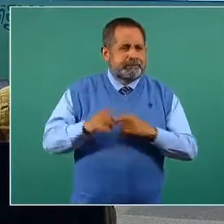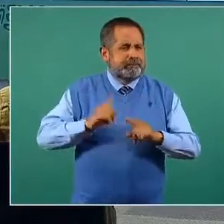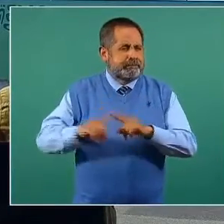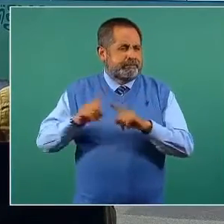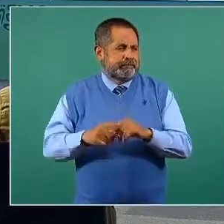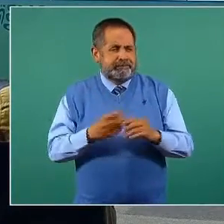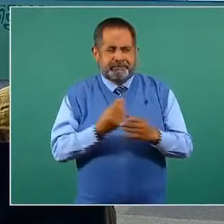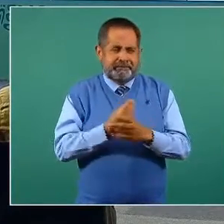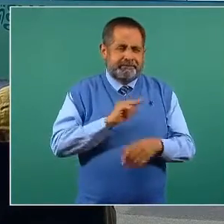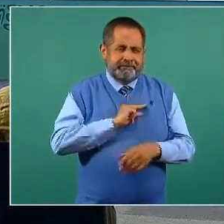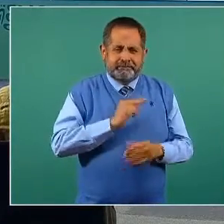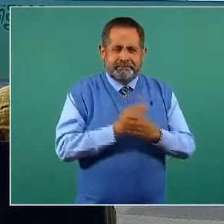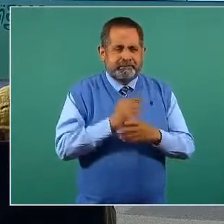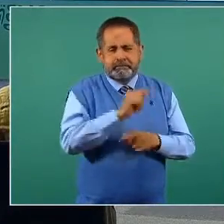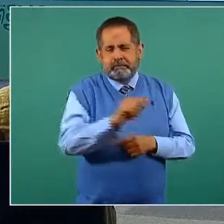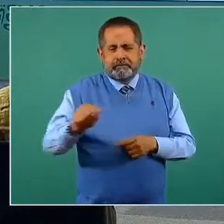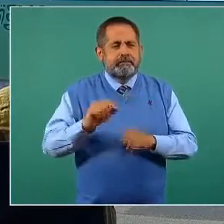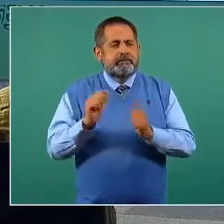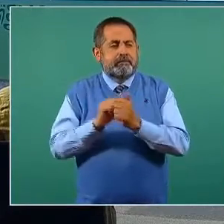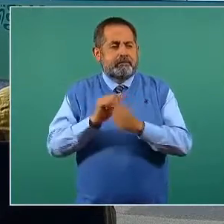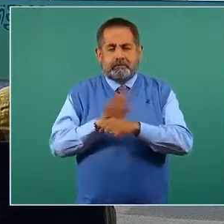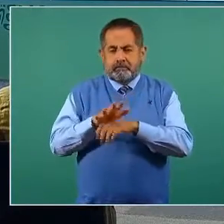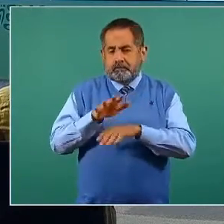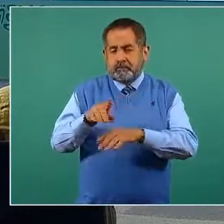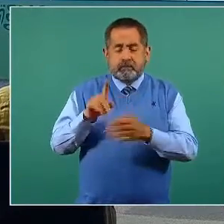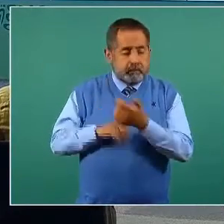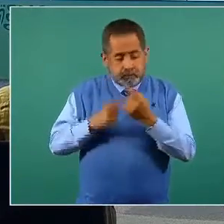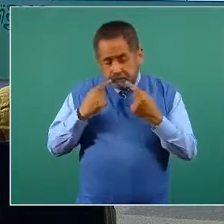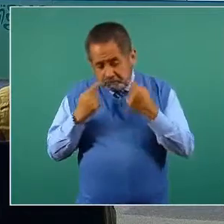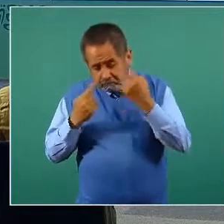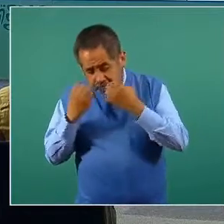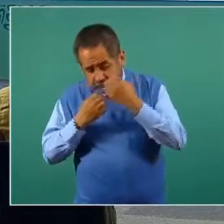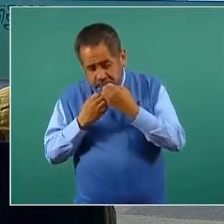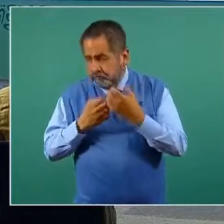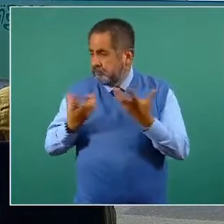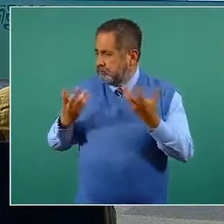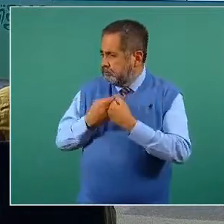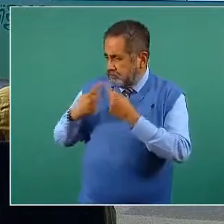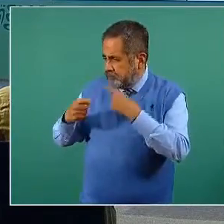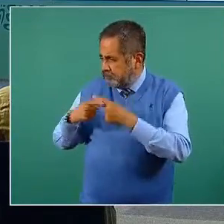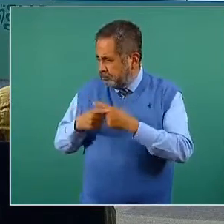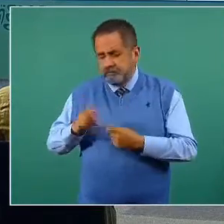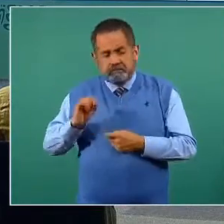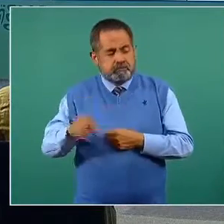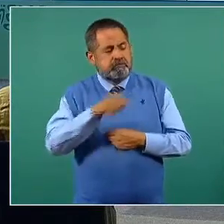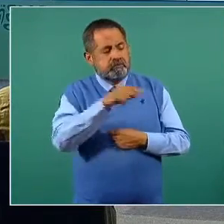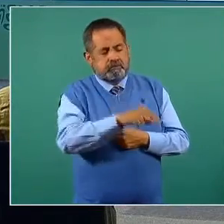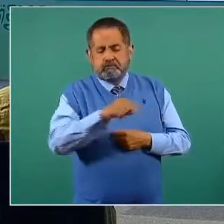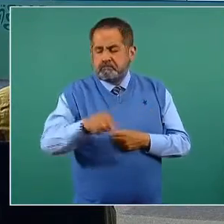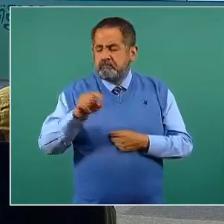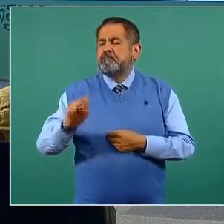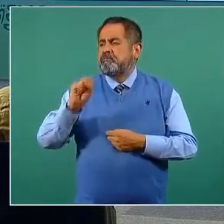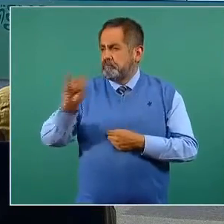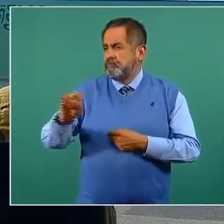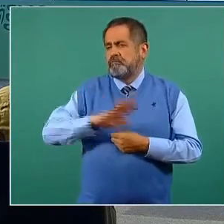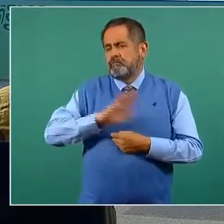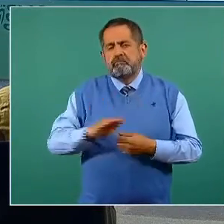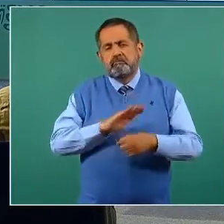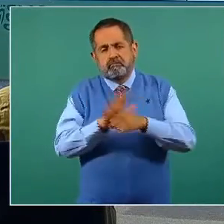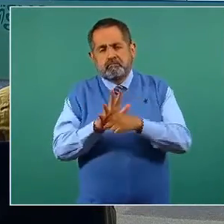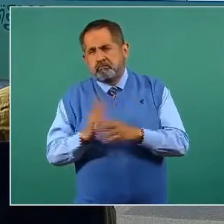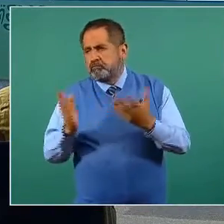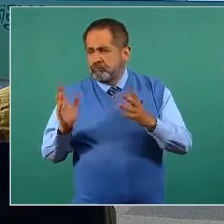especialidades relacionadas a la COVID-19 y en un ejercicio colegiado presentan todas las características